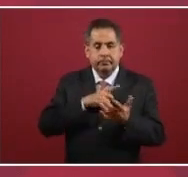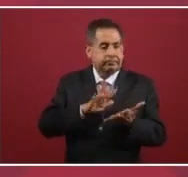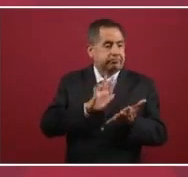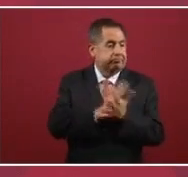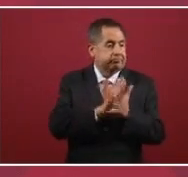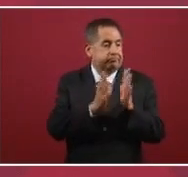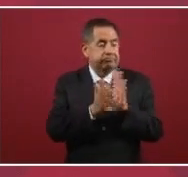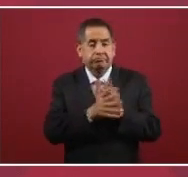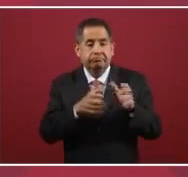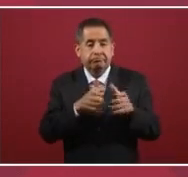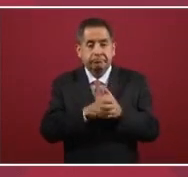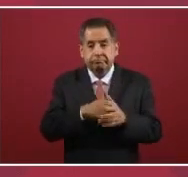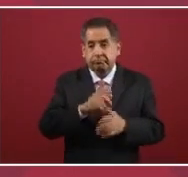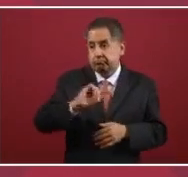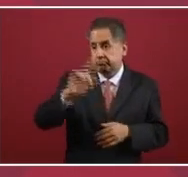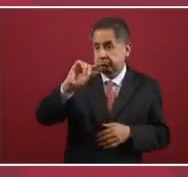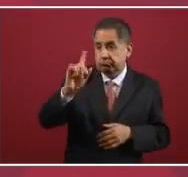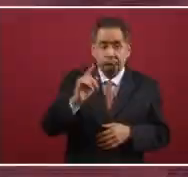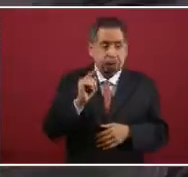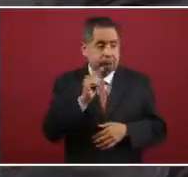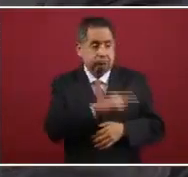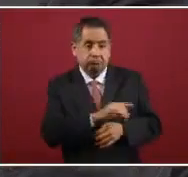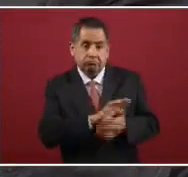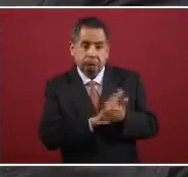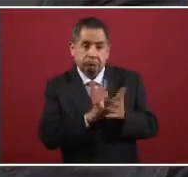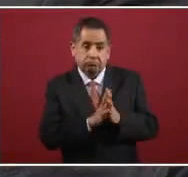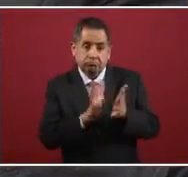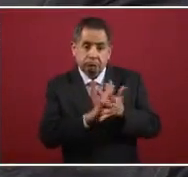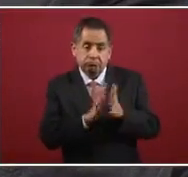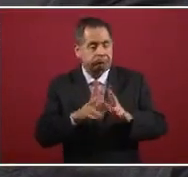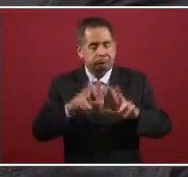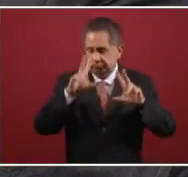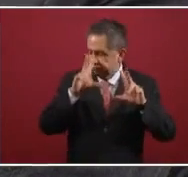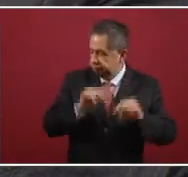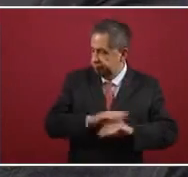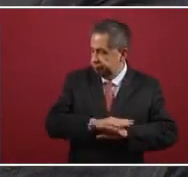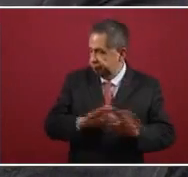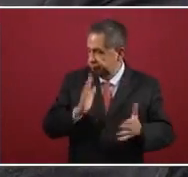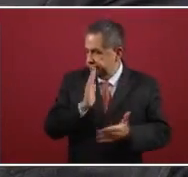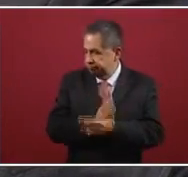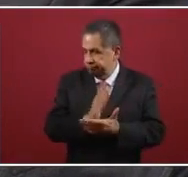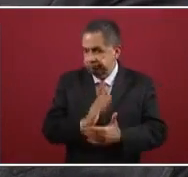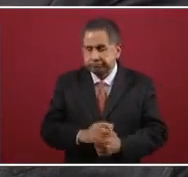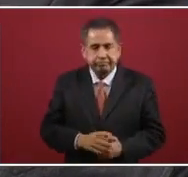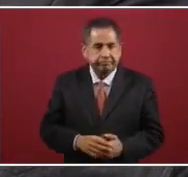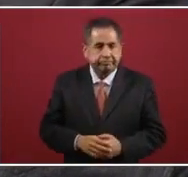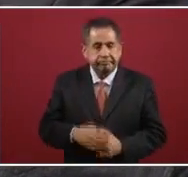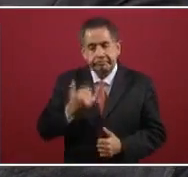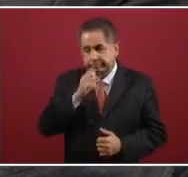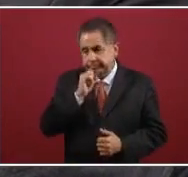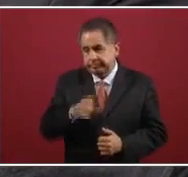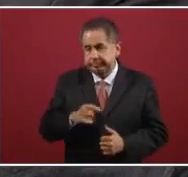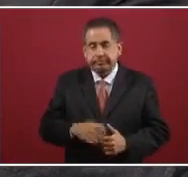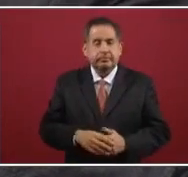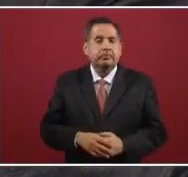contubernio entre autoridades y delincuencia y